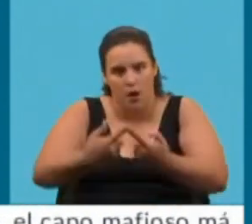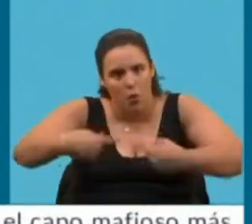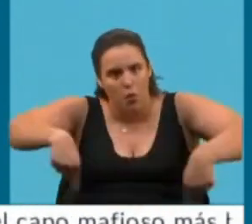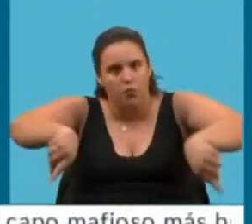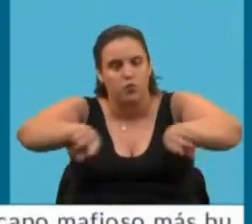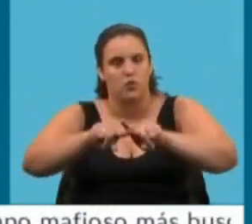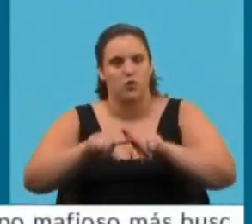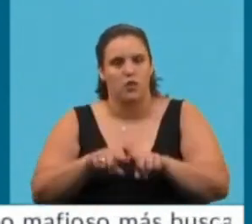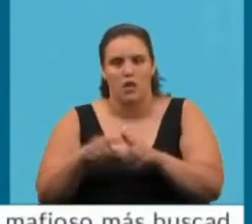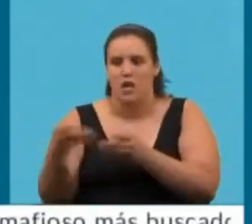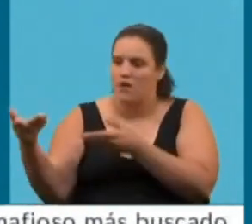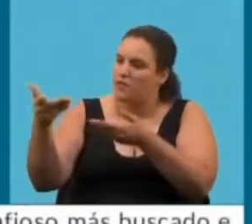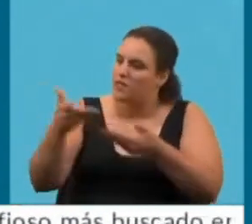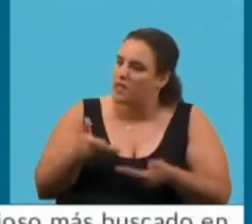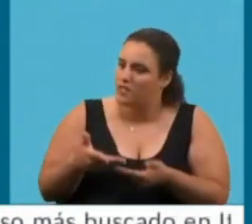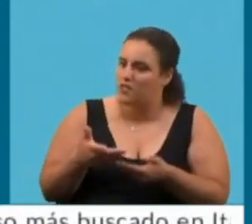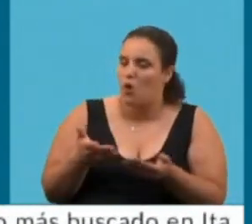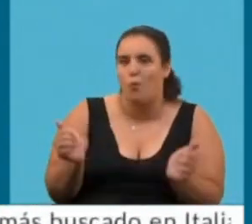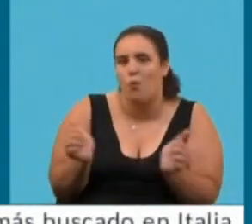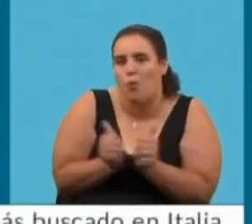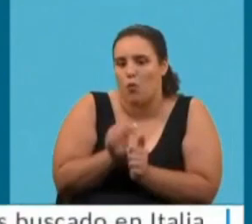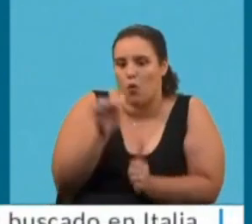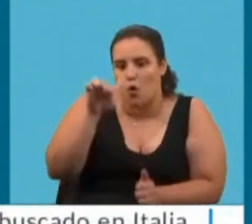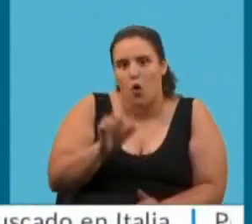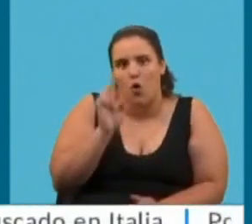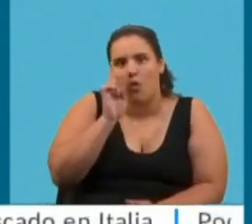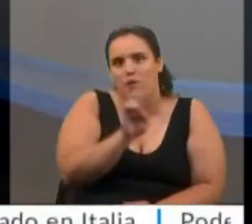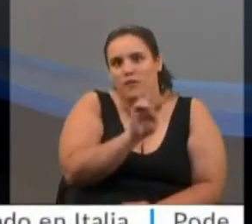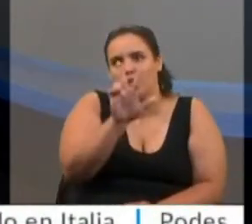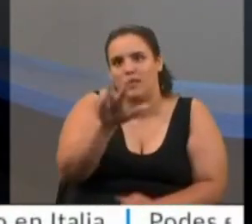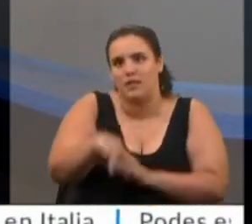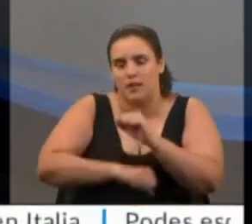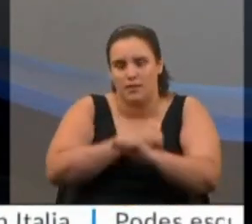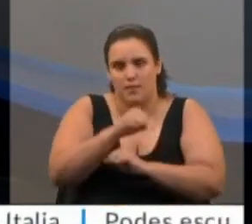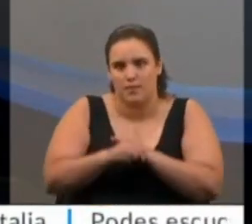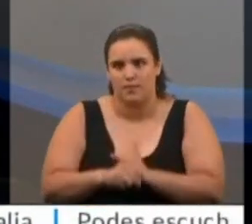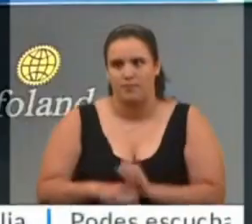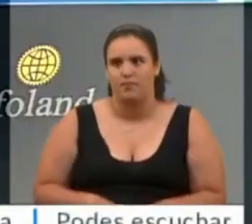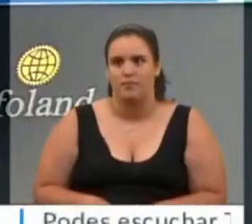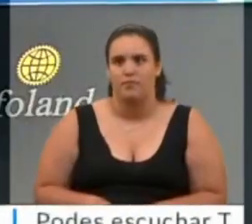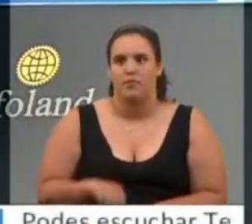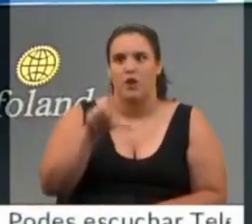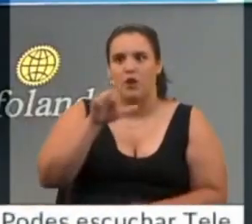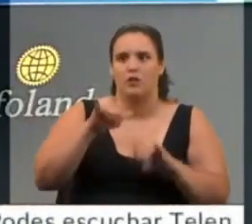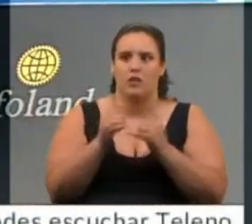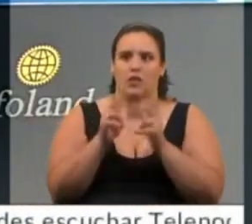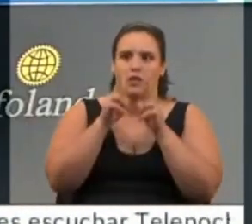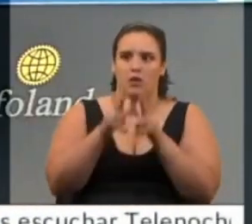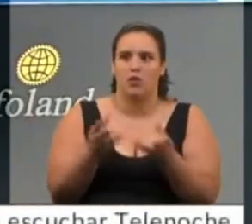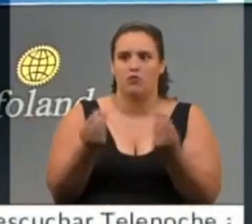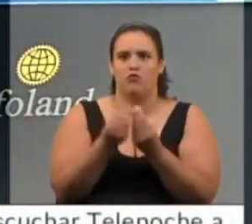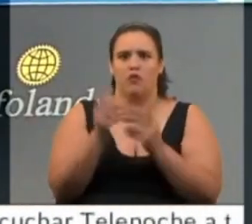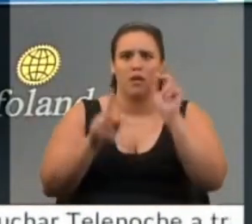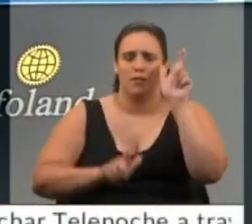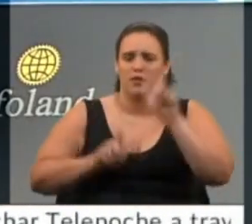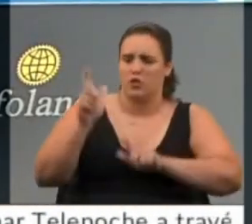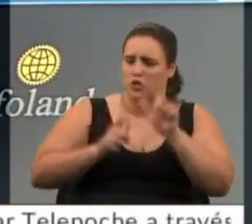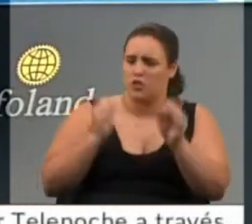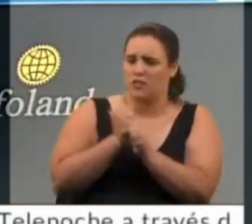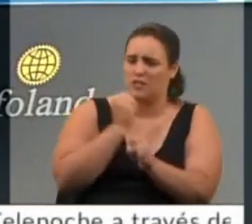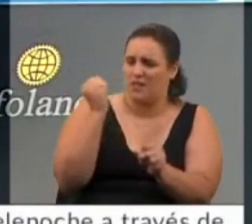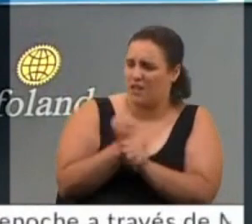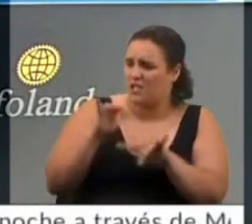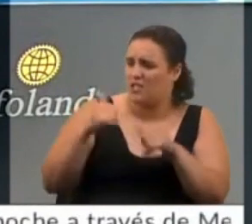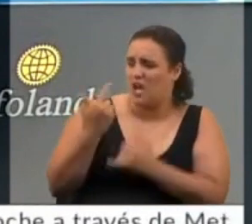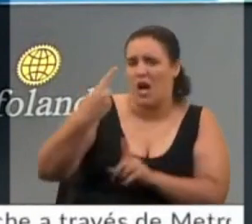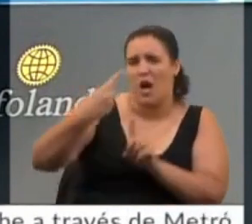ustedes la invitación para que nos acompañen en este 2023. Por supuesto que, como les decía, hay mucha gente que viene trabajando desde hace